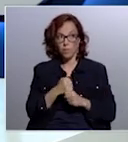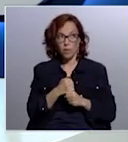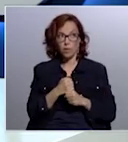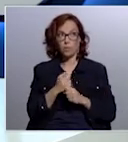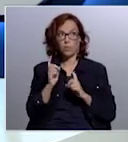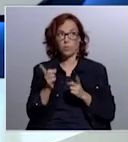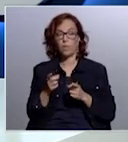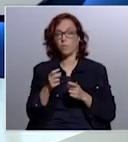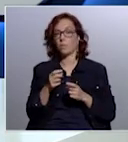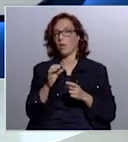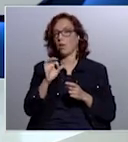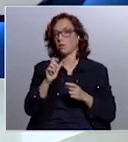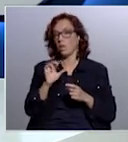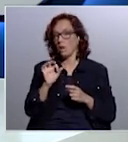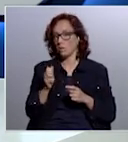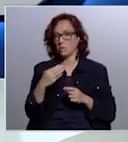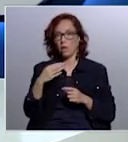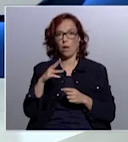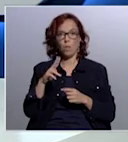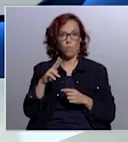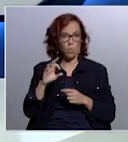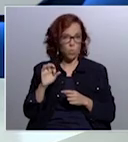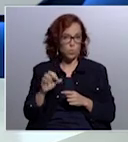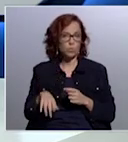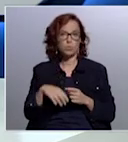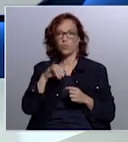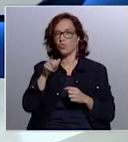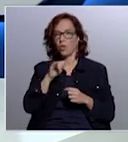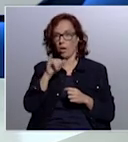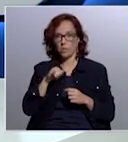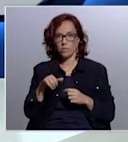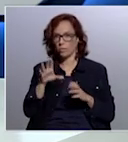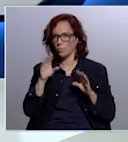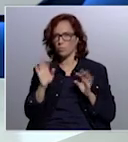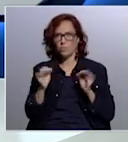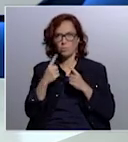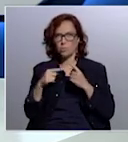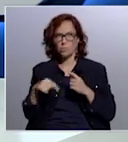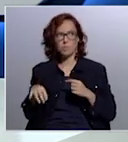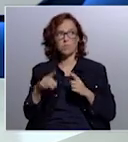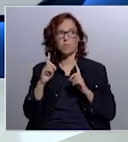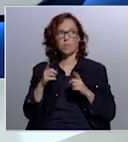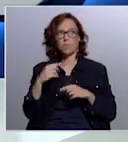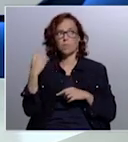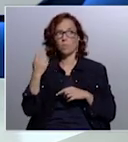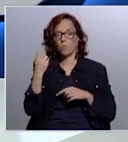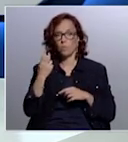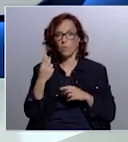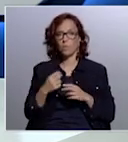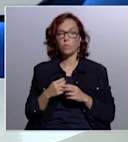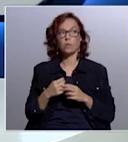trabajamos bien con hip hop salsa blues jazz todo respecto a las géneros y también vamos a buscar de hecho